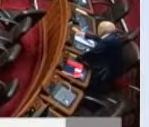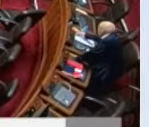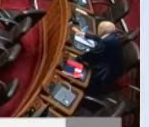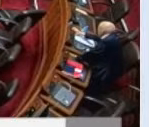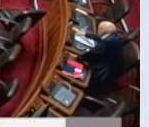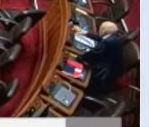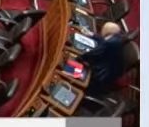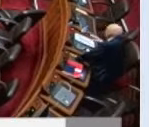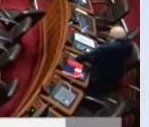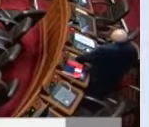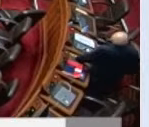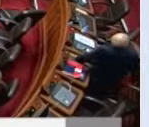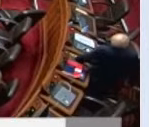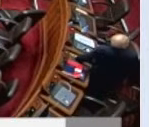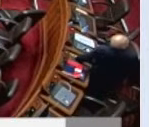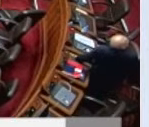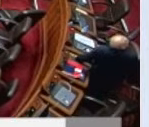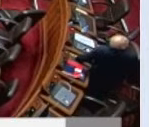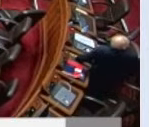Barbarán presente.